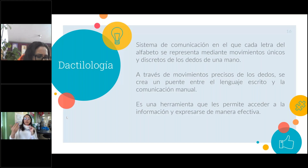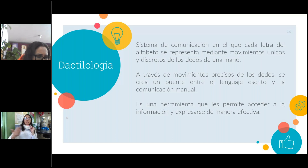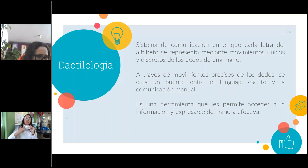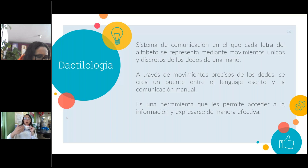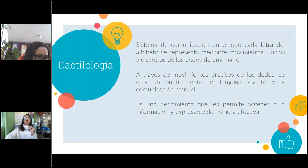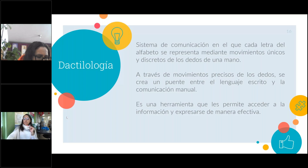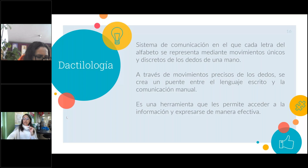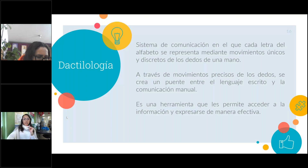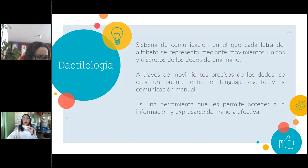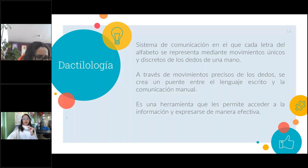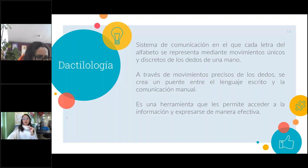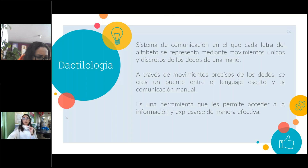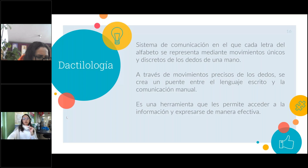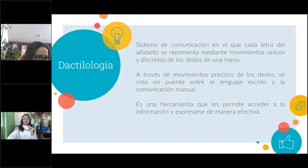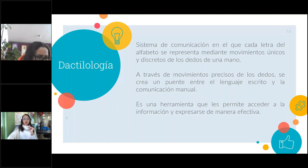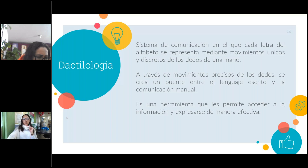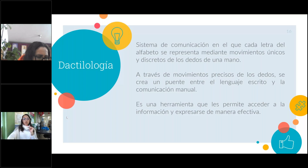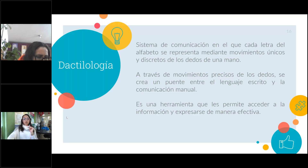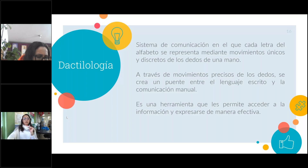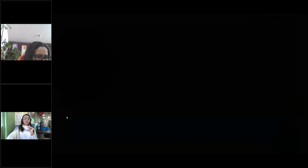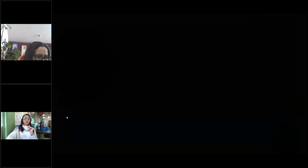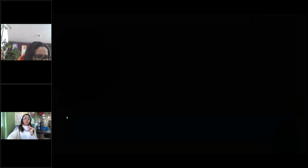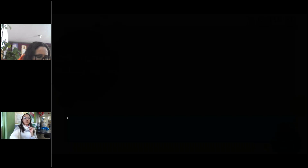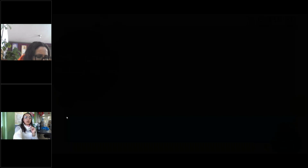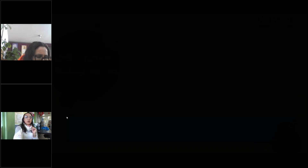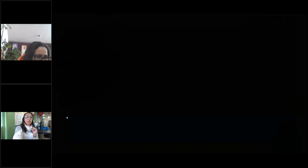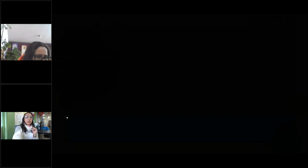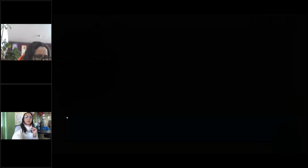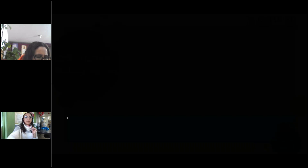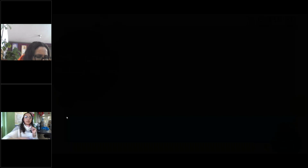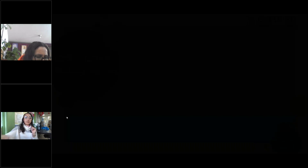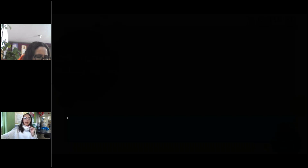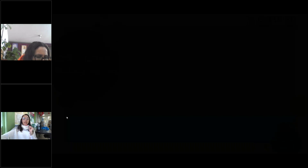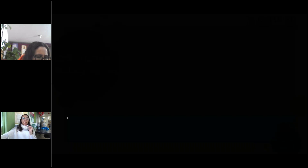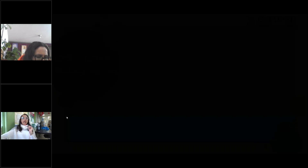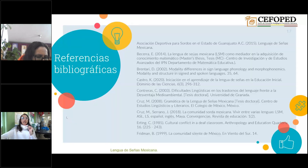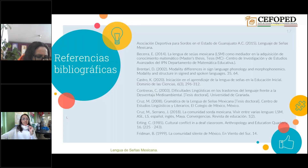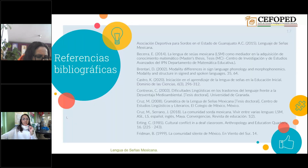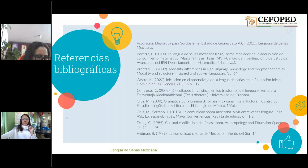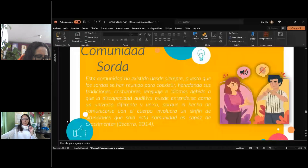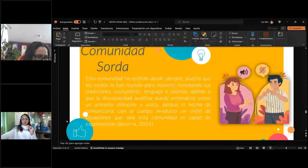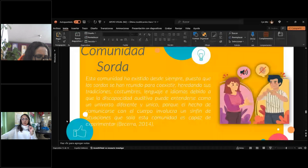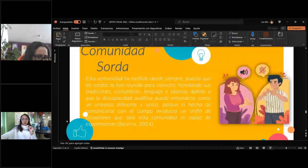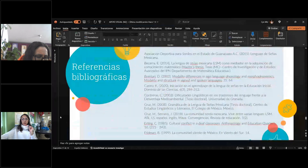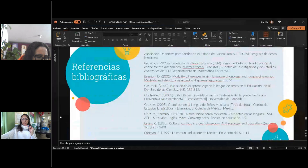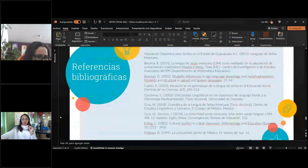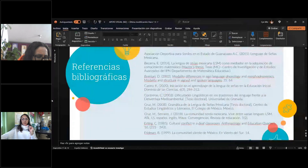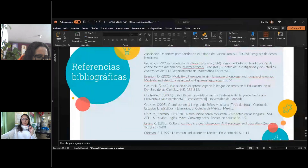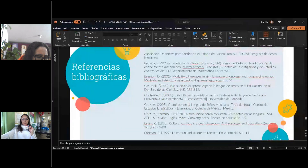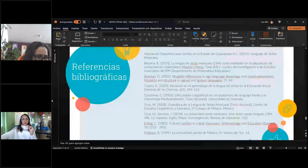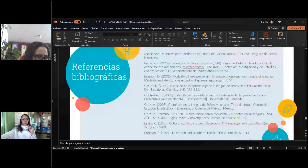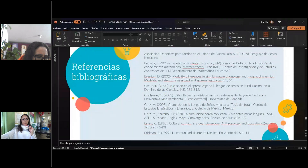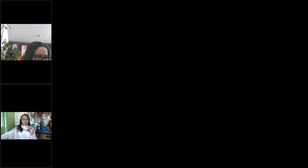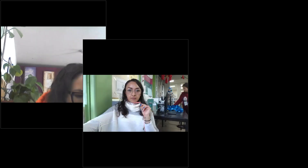de comunicar algo con los alumnos. Ok. ¿Hasta aquí tenemos alguna